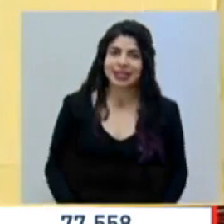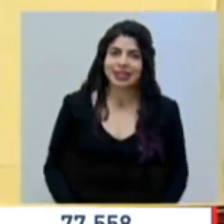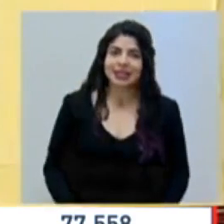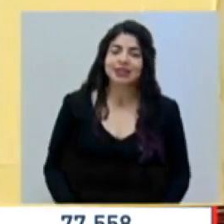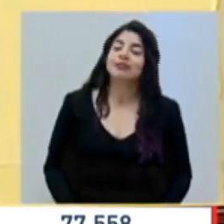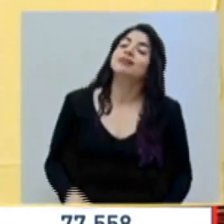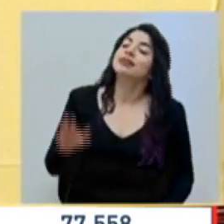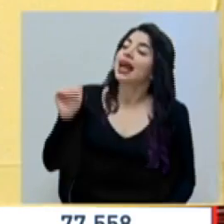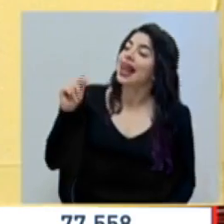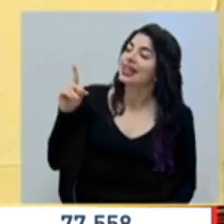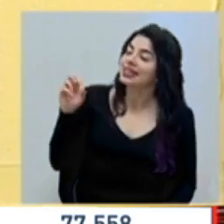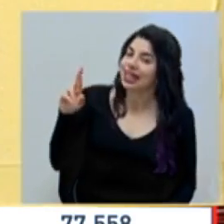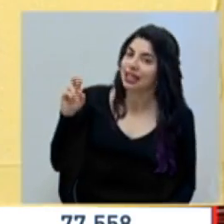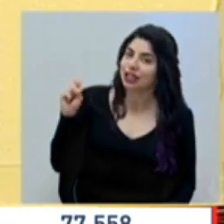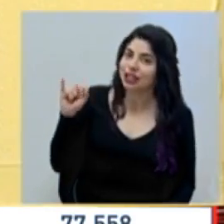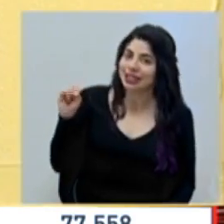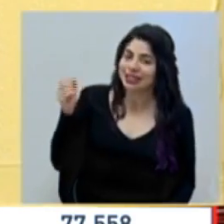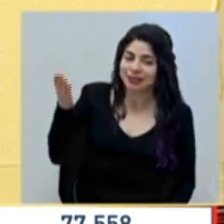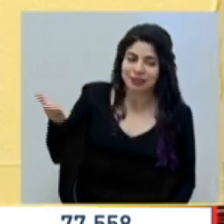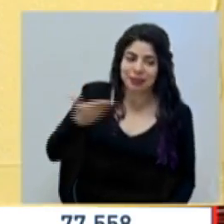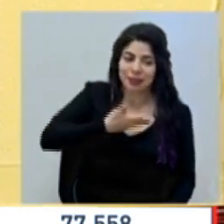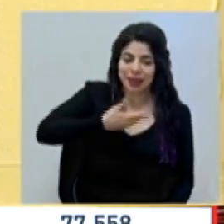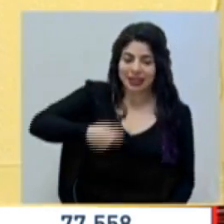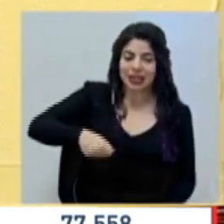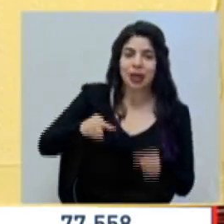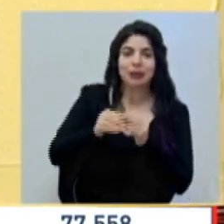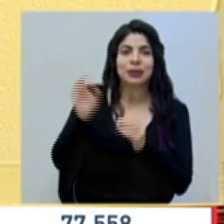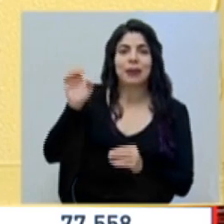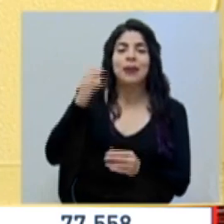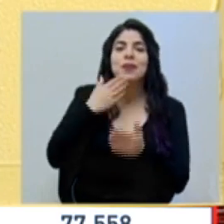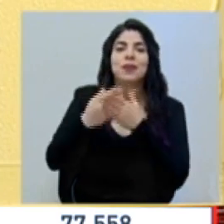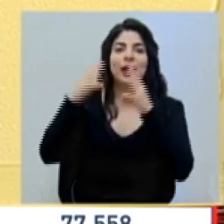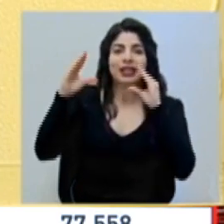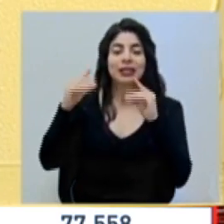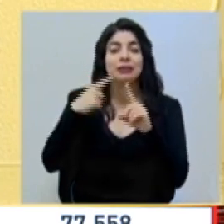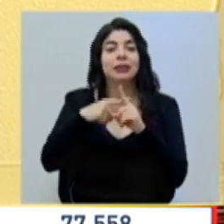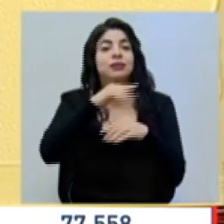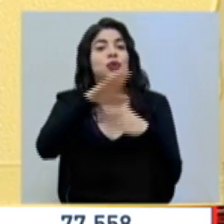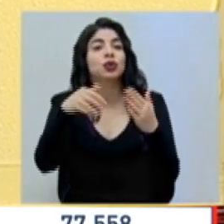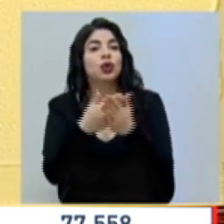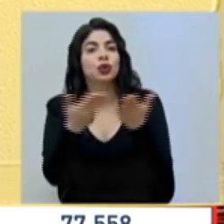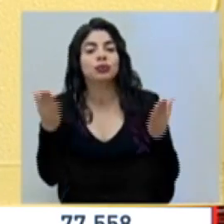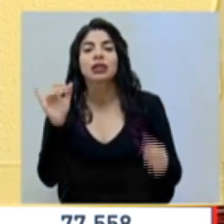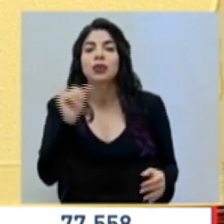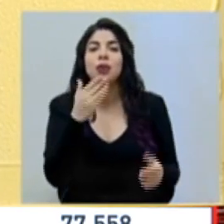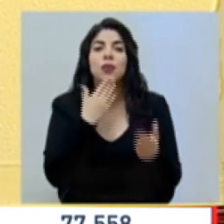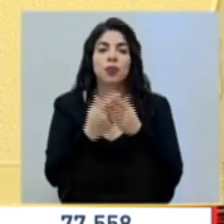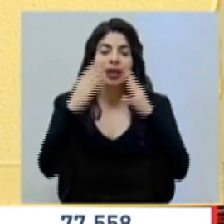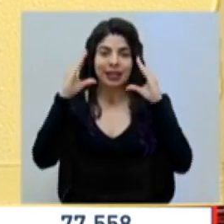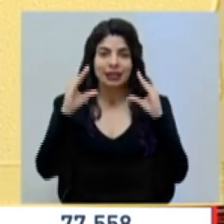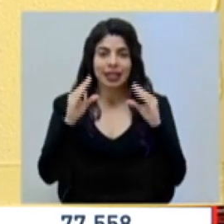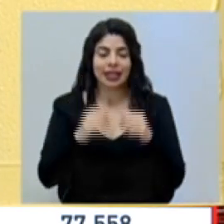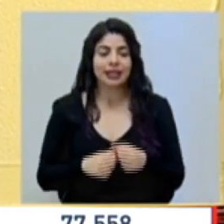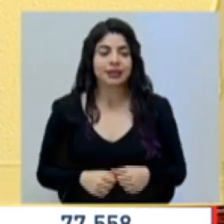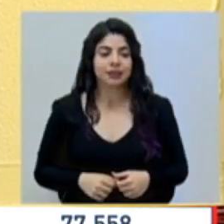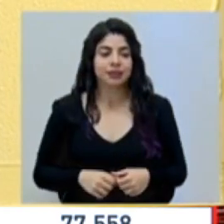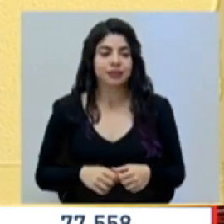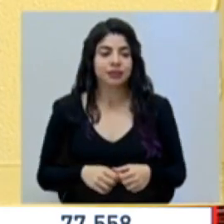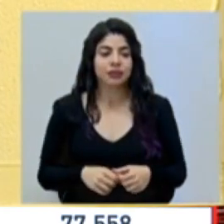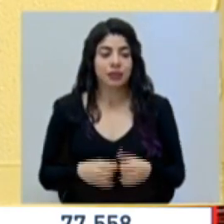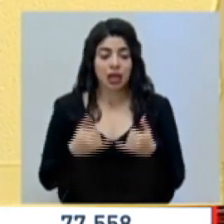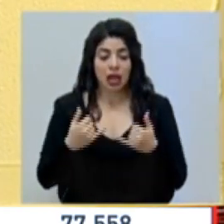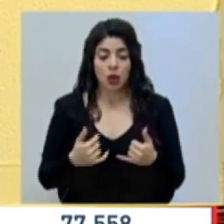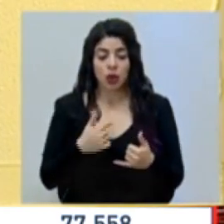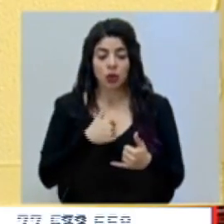Don Alexander Solís, presidente de la Comisión de Emergencias, muy buenas tardes a todos y todas, igualmente buenas tardes.